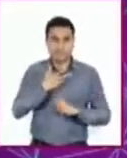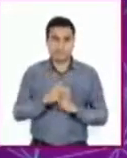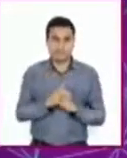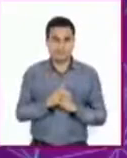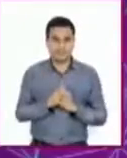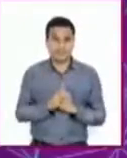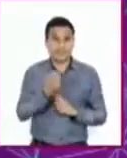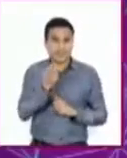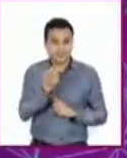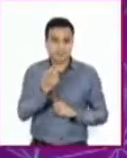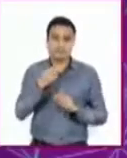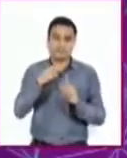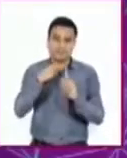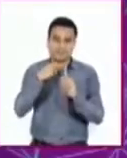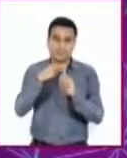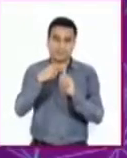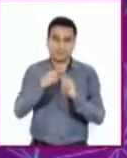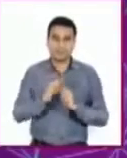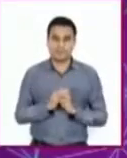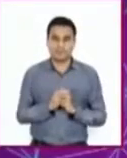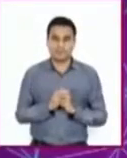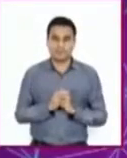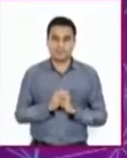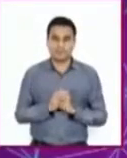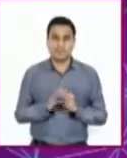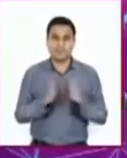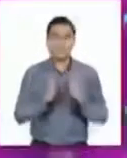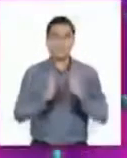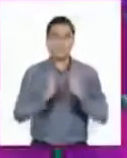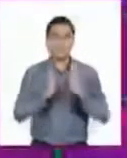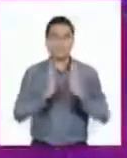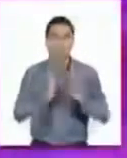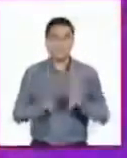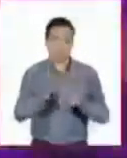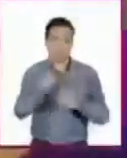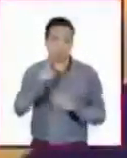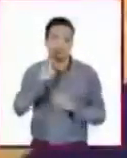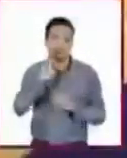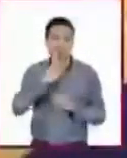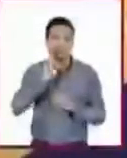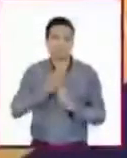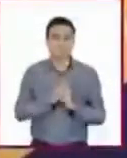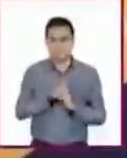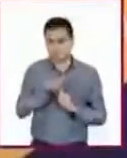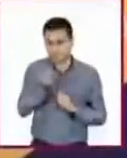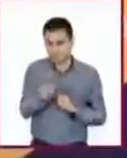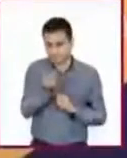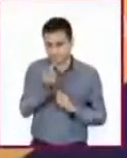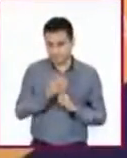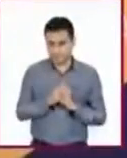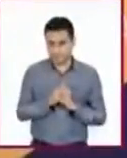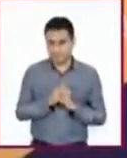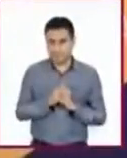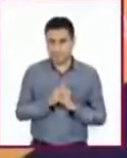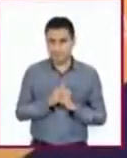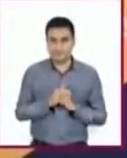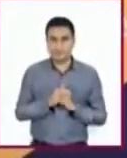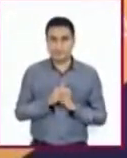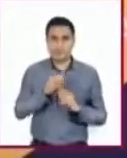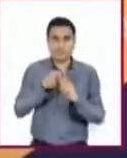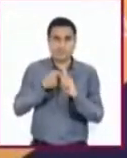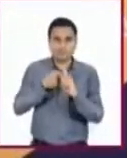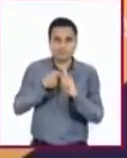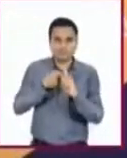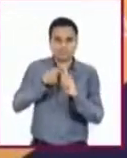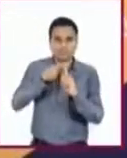considera como positivo. Maestro David, para el caso de la pregunta, ¿cuántos grados subió la temperatura en